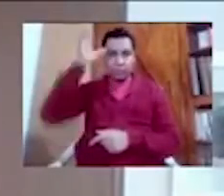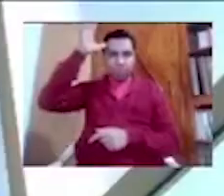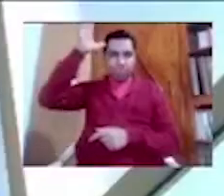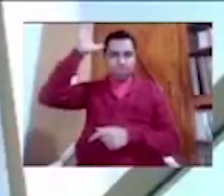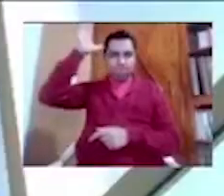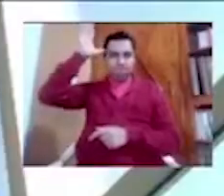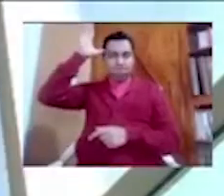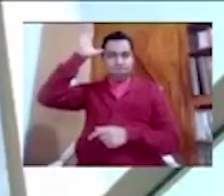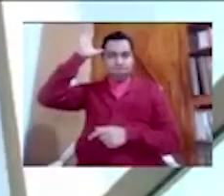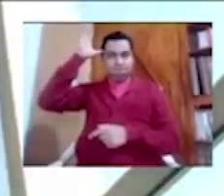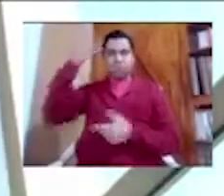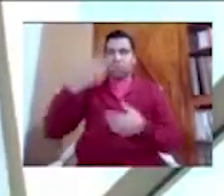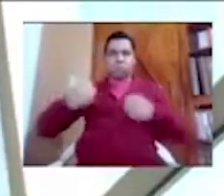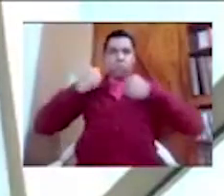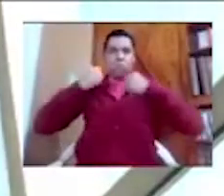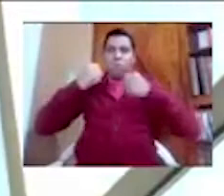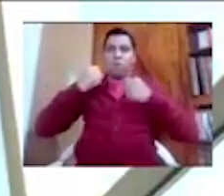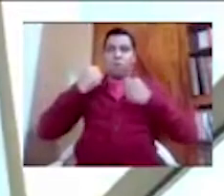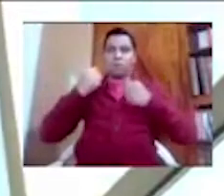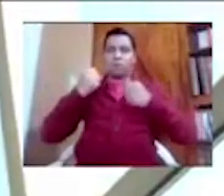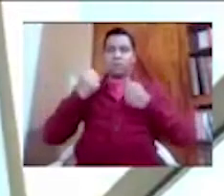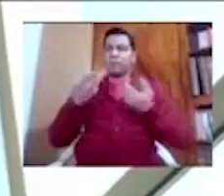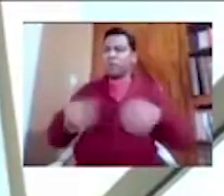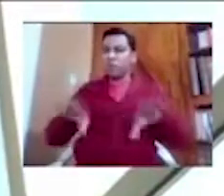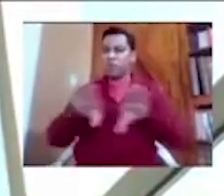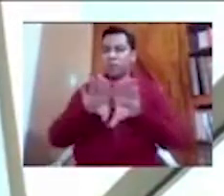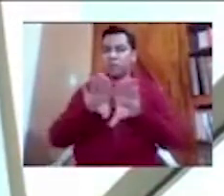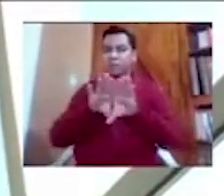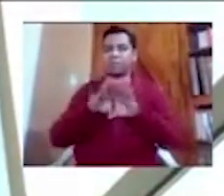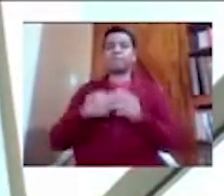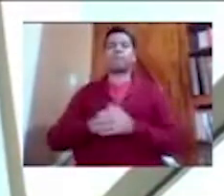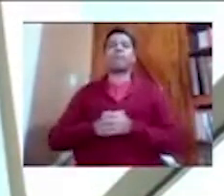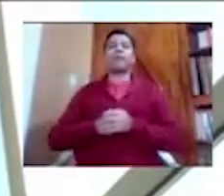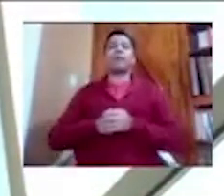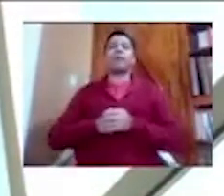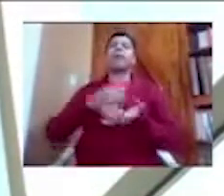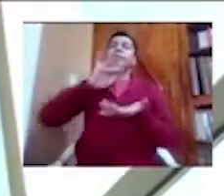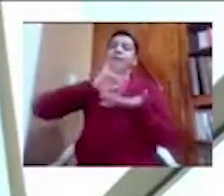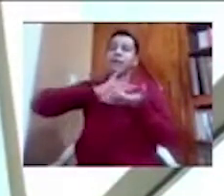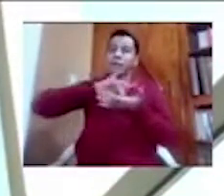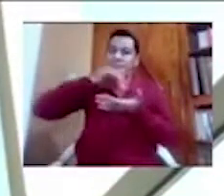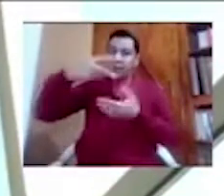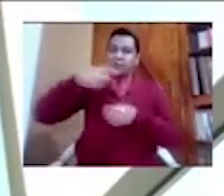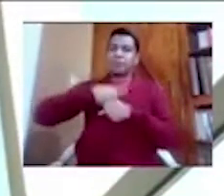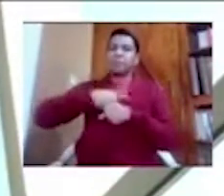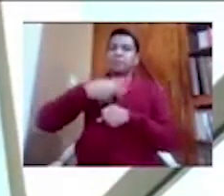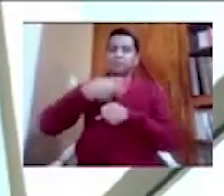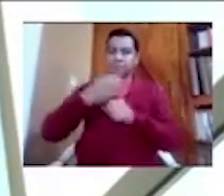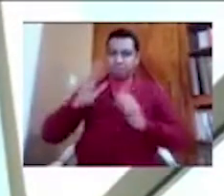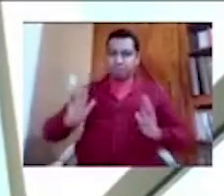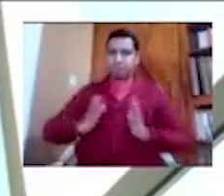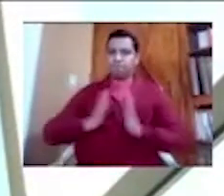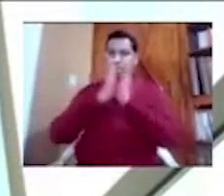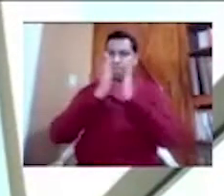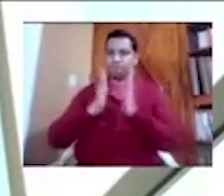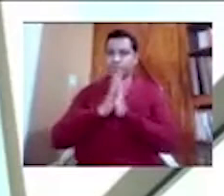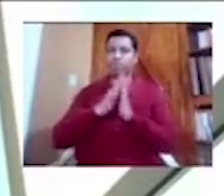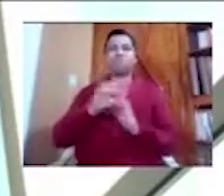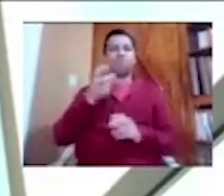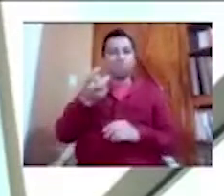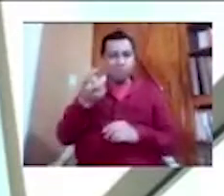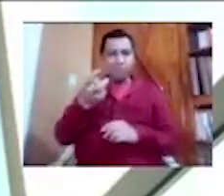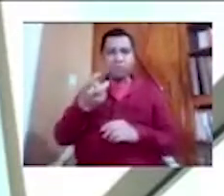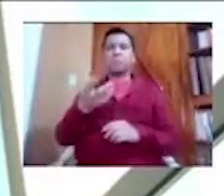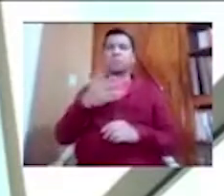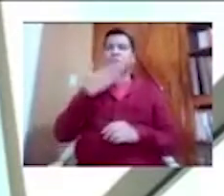Muy bien, muchas gracias por invitarme a participar en esto. Sí, el tema de las negociaciones, las